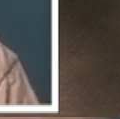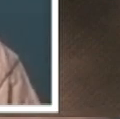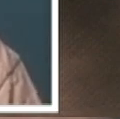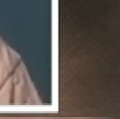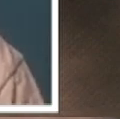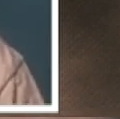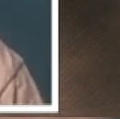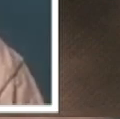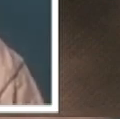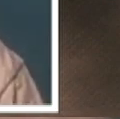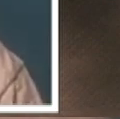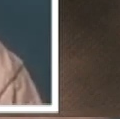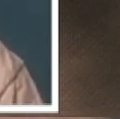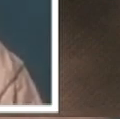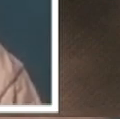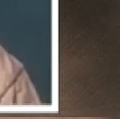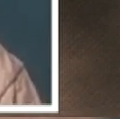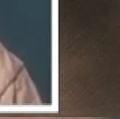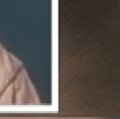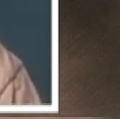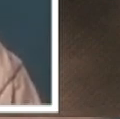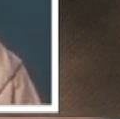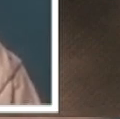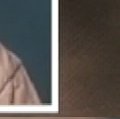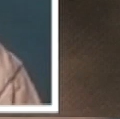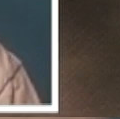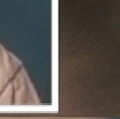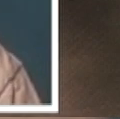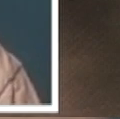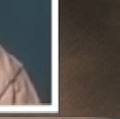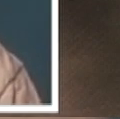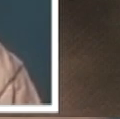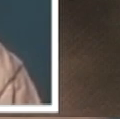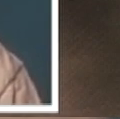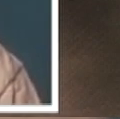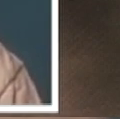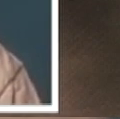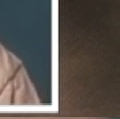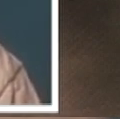social. Por otra parte, él está